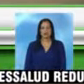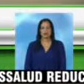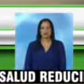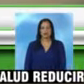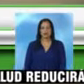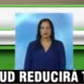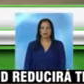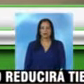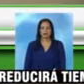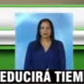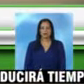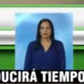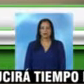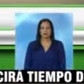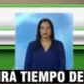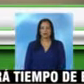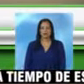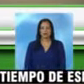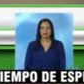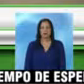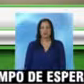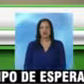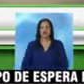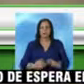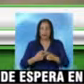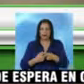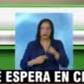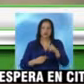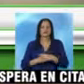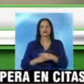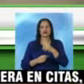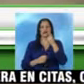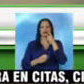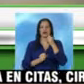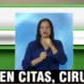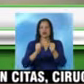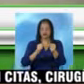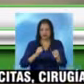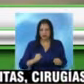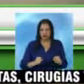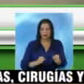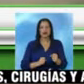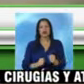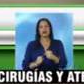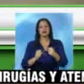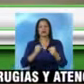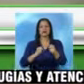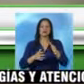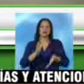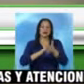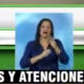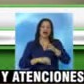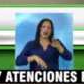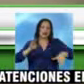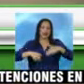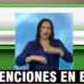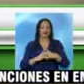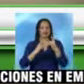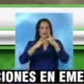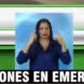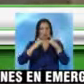experiencia. Comenzamos con el campista extremo. Este conductor va a la playa a hacer camping y lleva sobre el techo de su auto